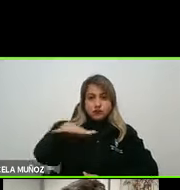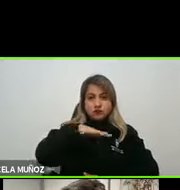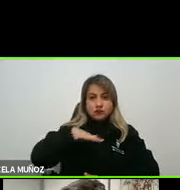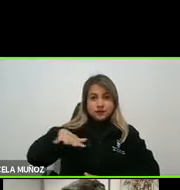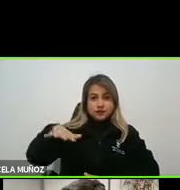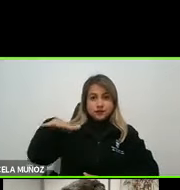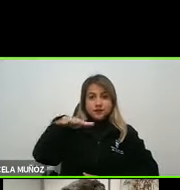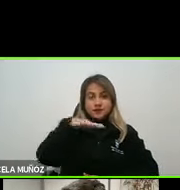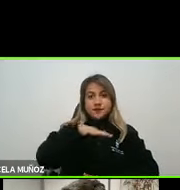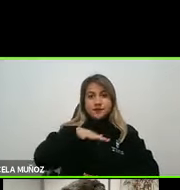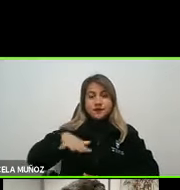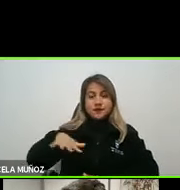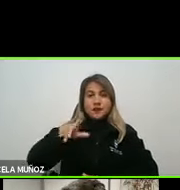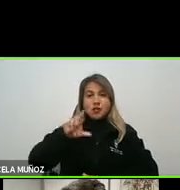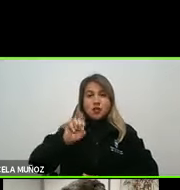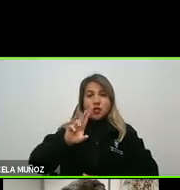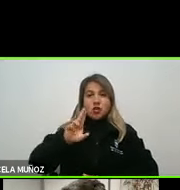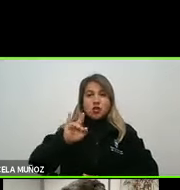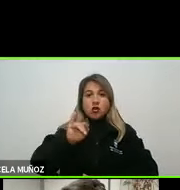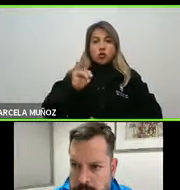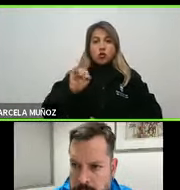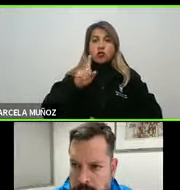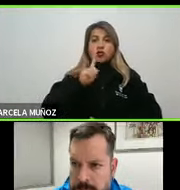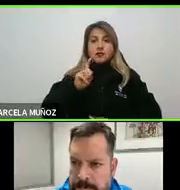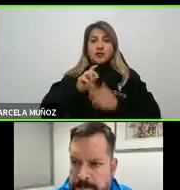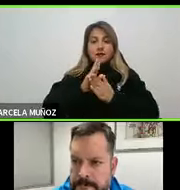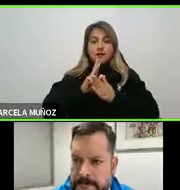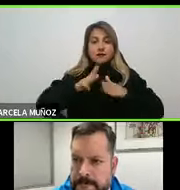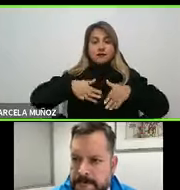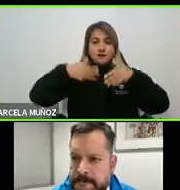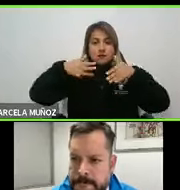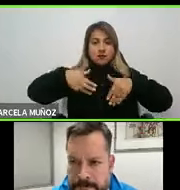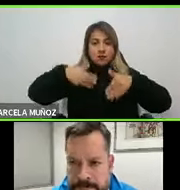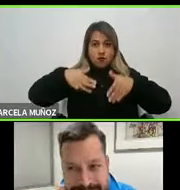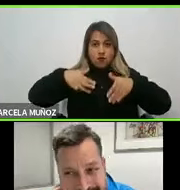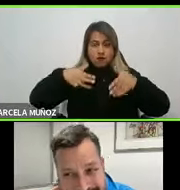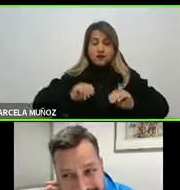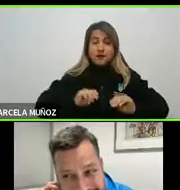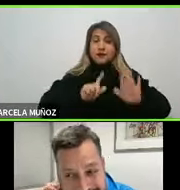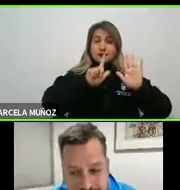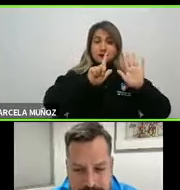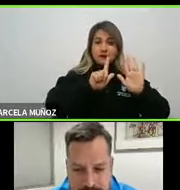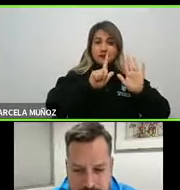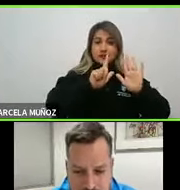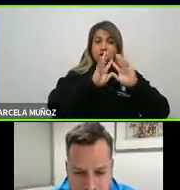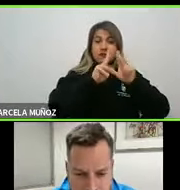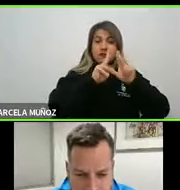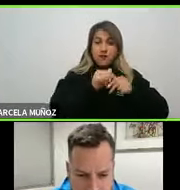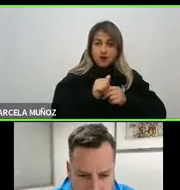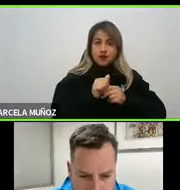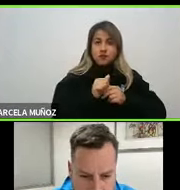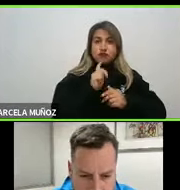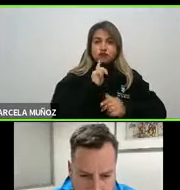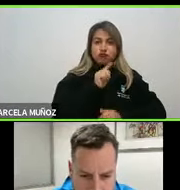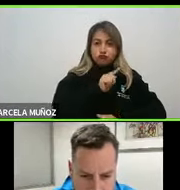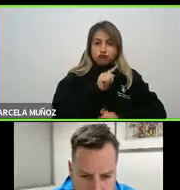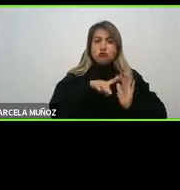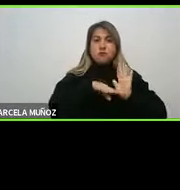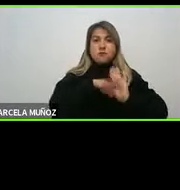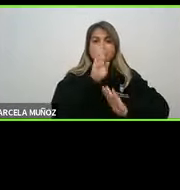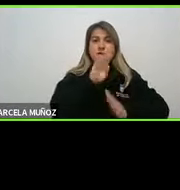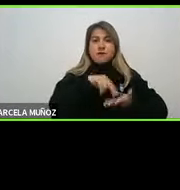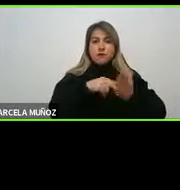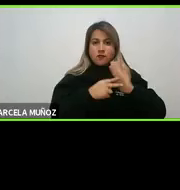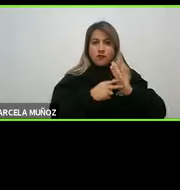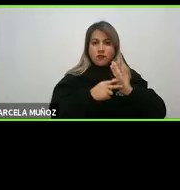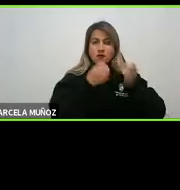del sector Lo Cruzat, que fueron 19. Siete de ellas son las que tienen mayor